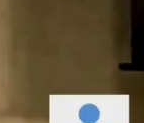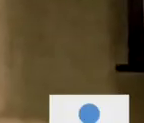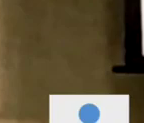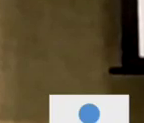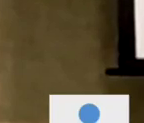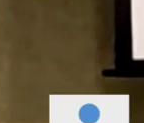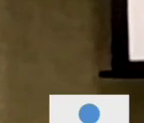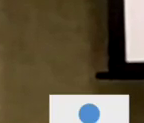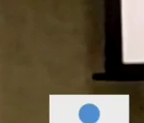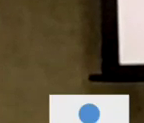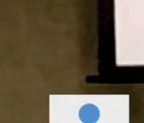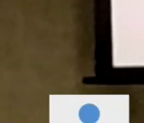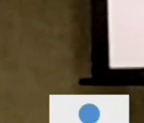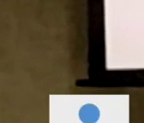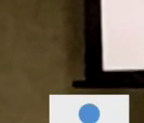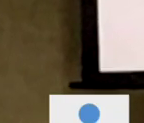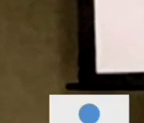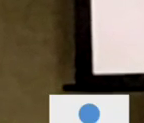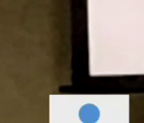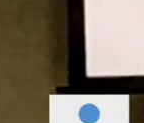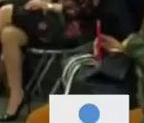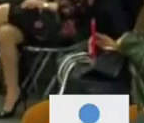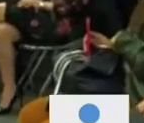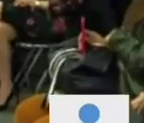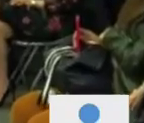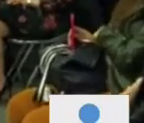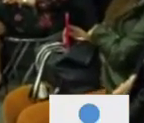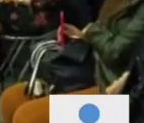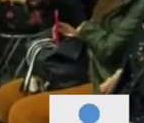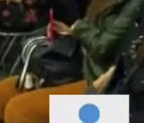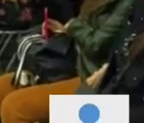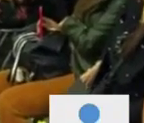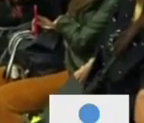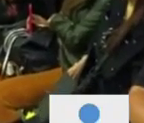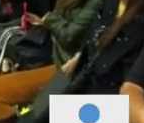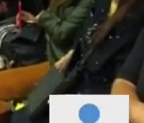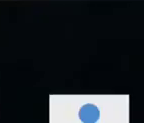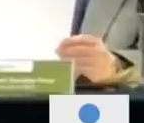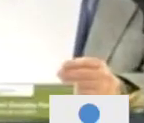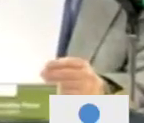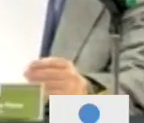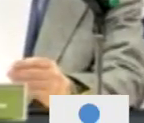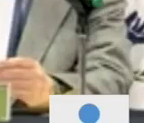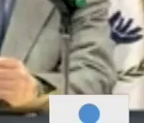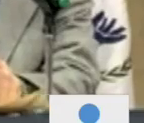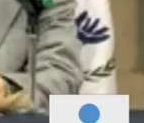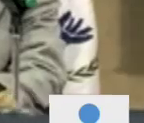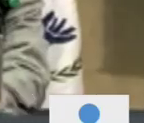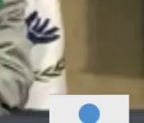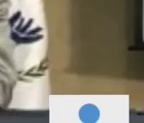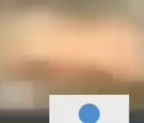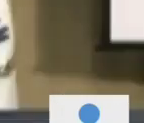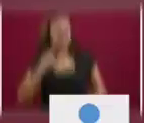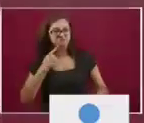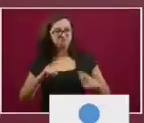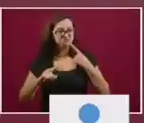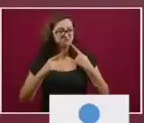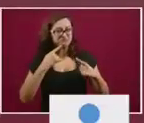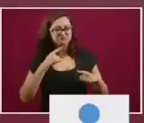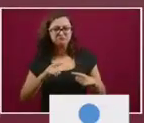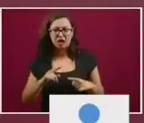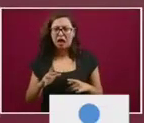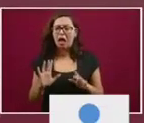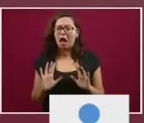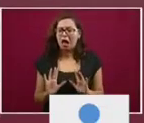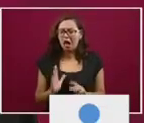humanos entonces ahora con nosotros actúan de otra forma de todas maneras es su